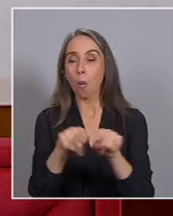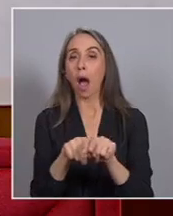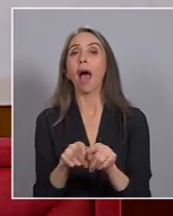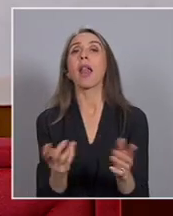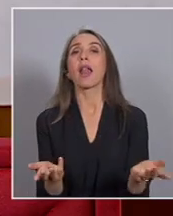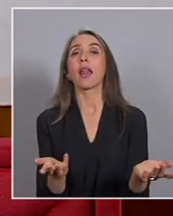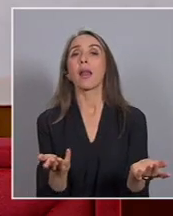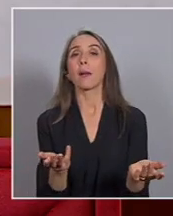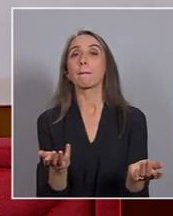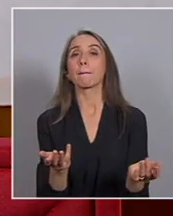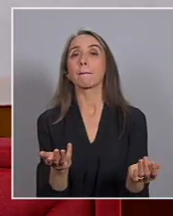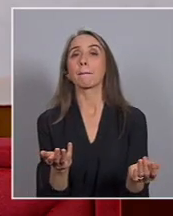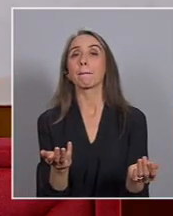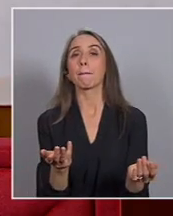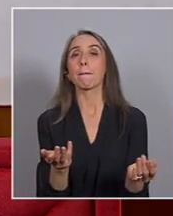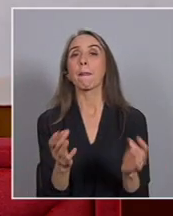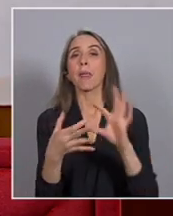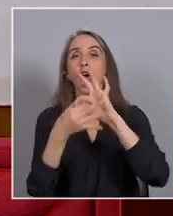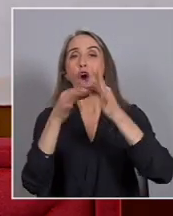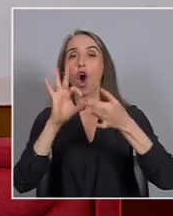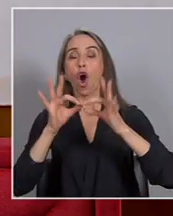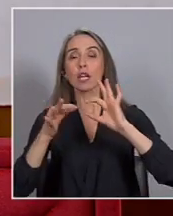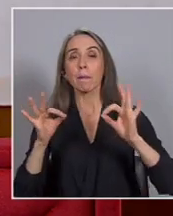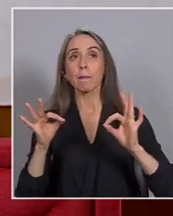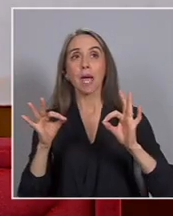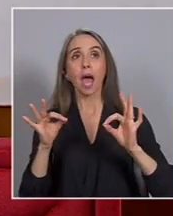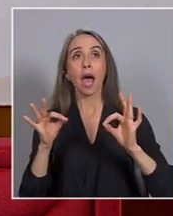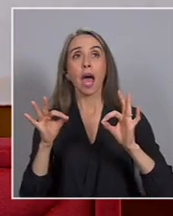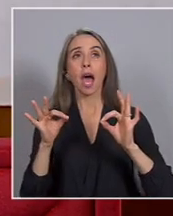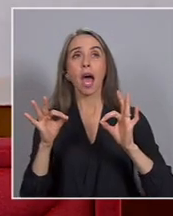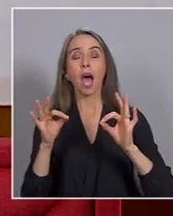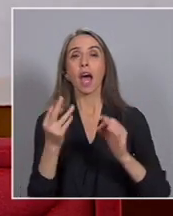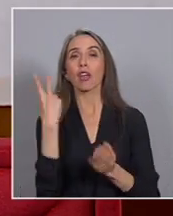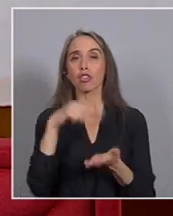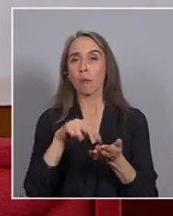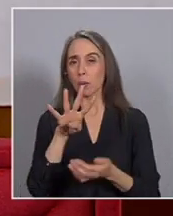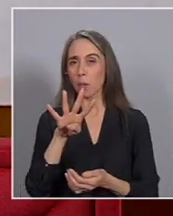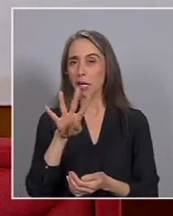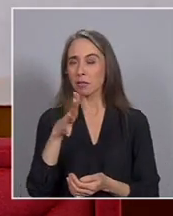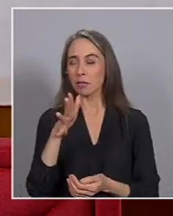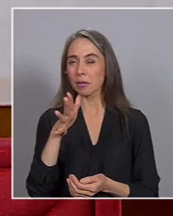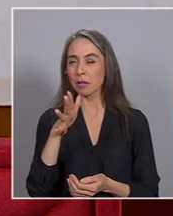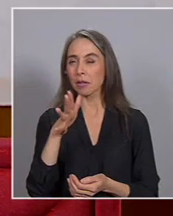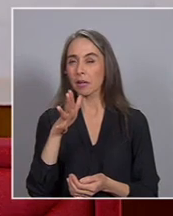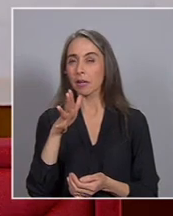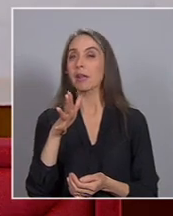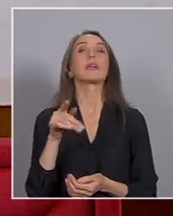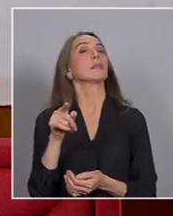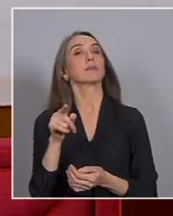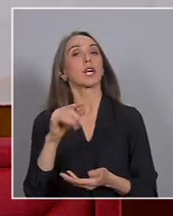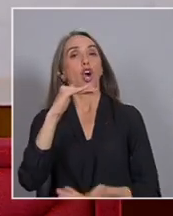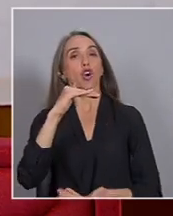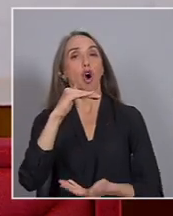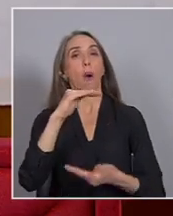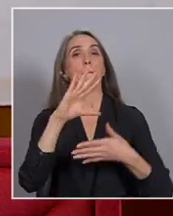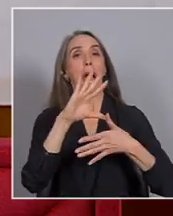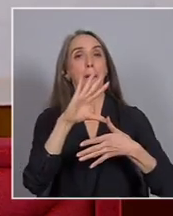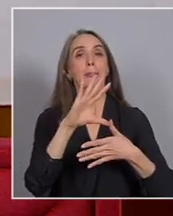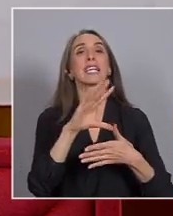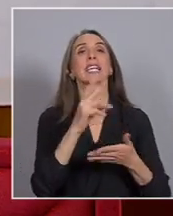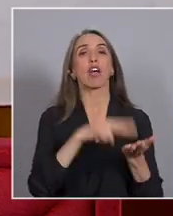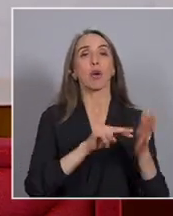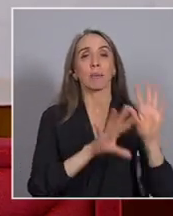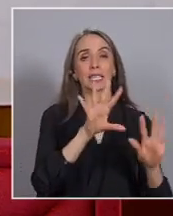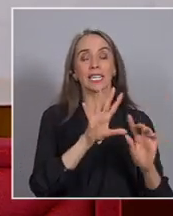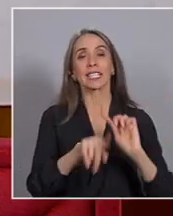como las Olimpiadas del 2004, como las Copa Américas del